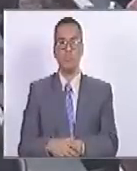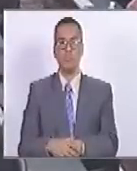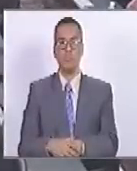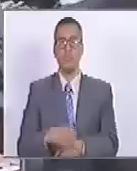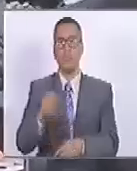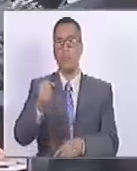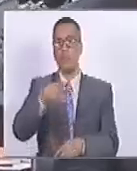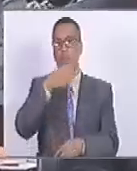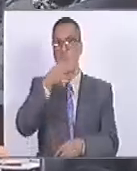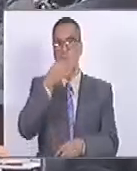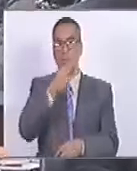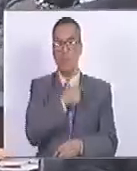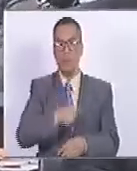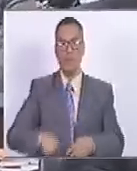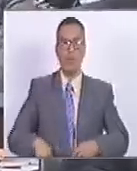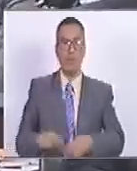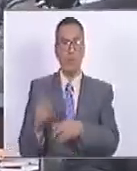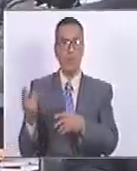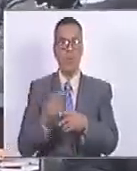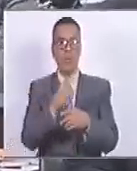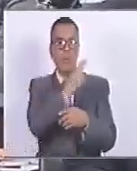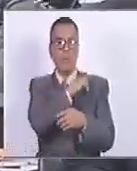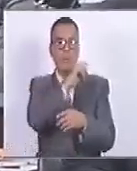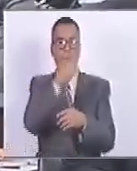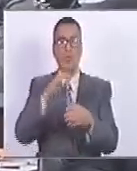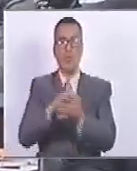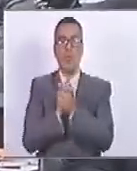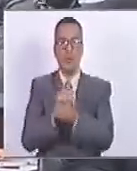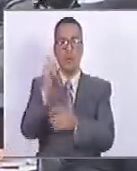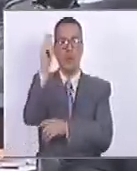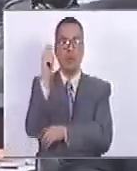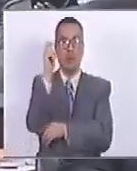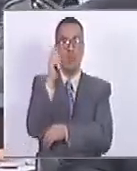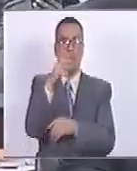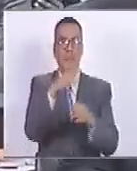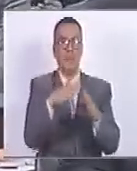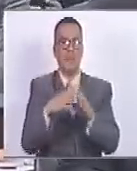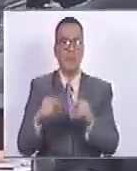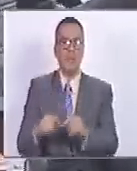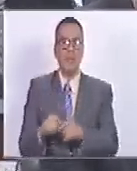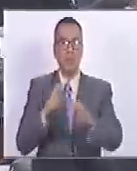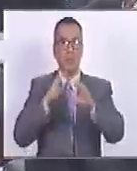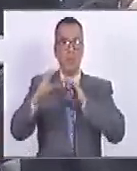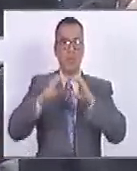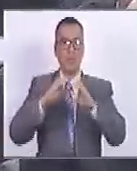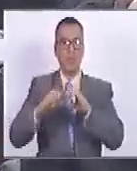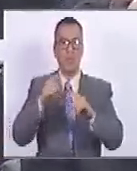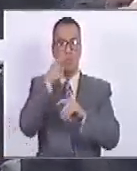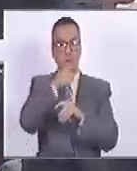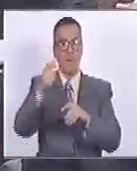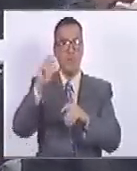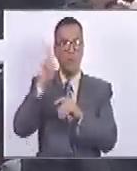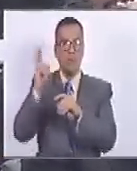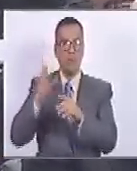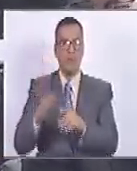Buenas tardes, presidente, miembro de la Junta Directiva, colegas parlamentarios y parlamentarias, medios de comunicación, pueblo de